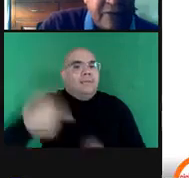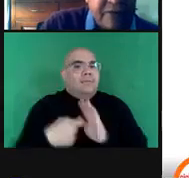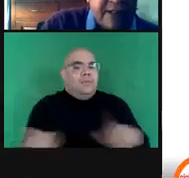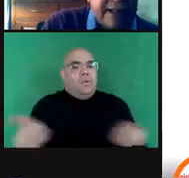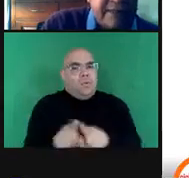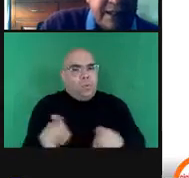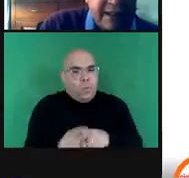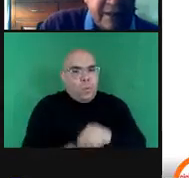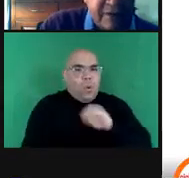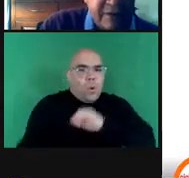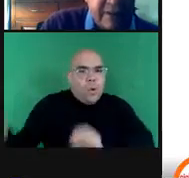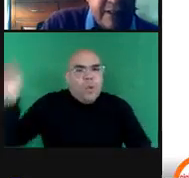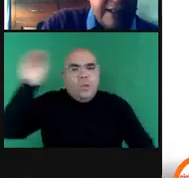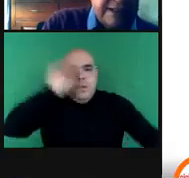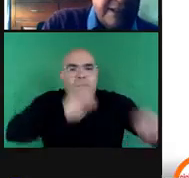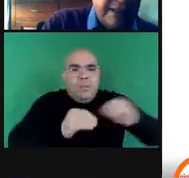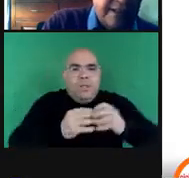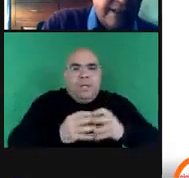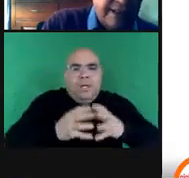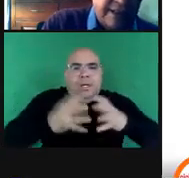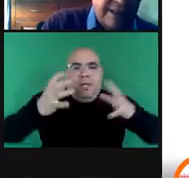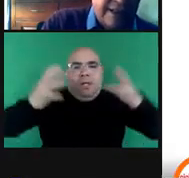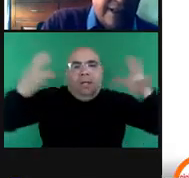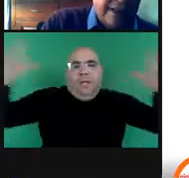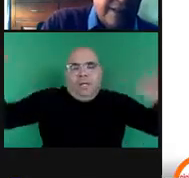aumentando, incrementando